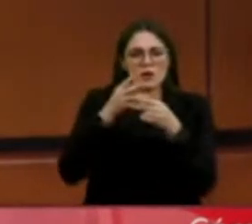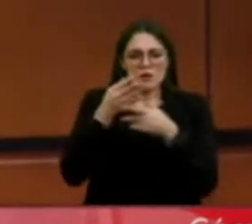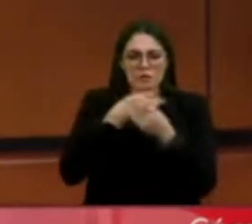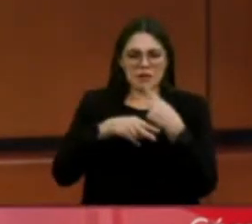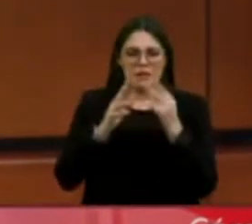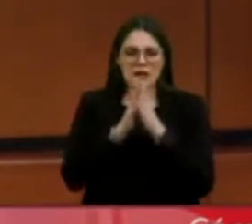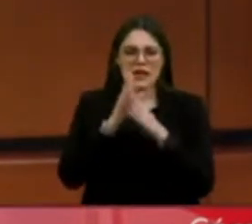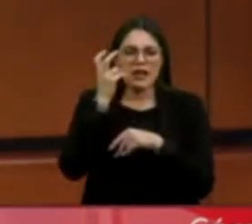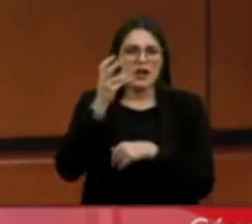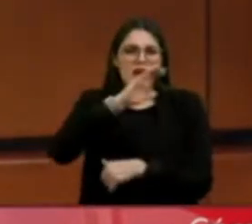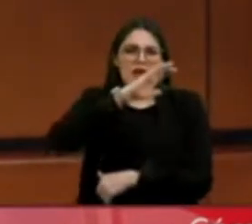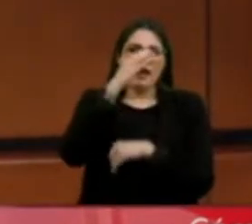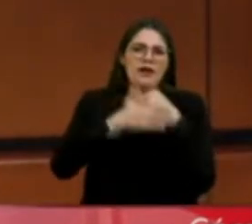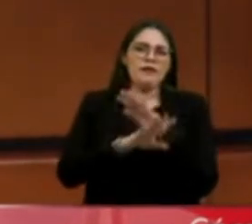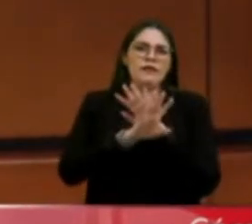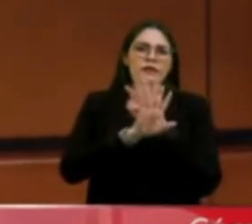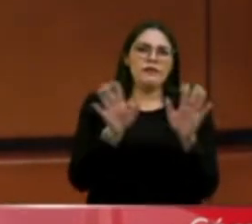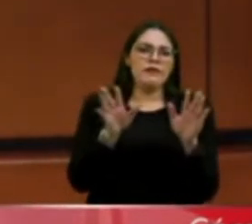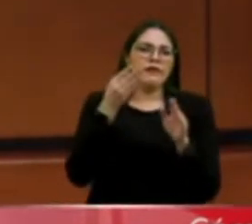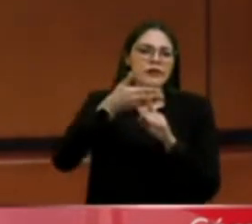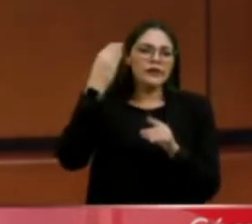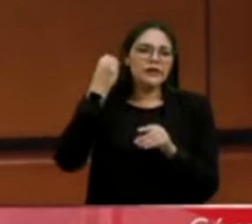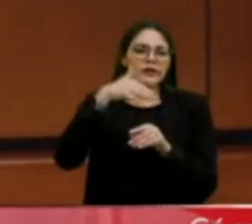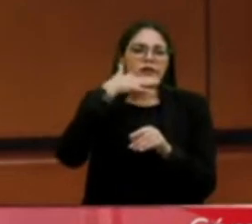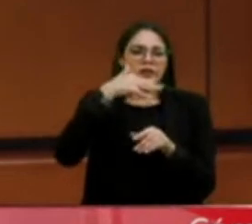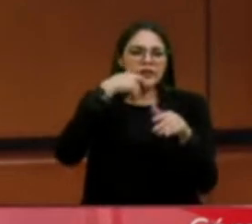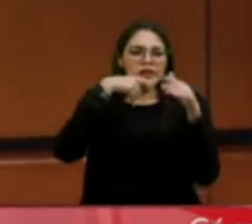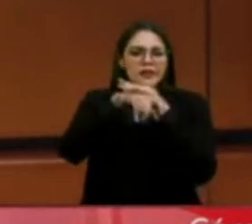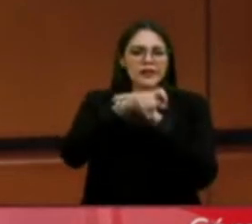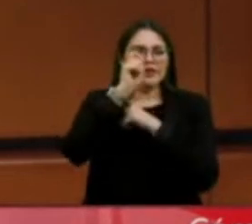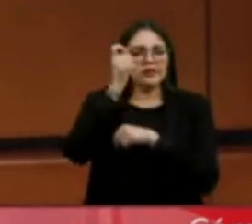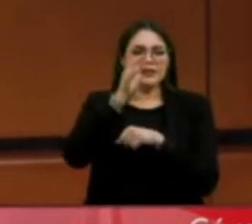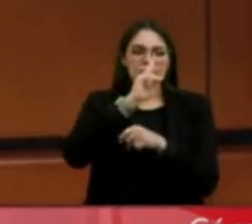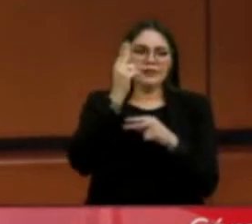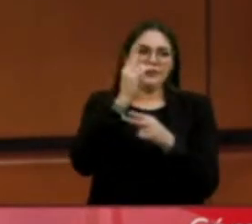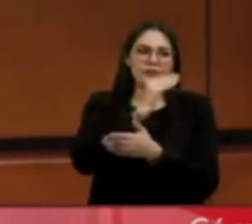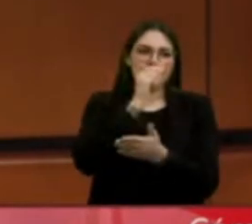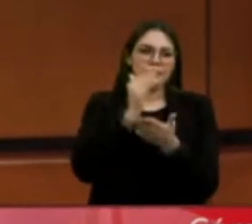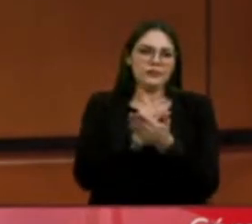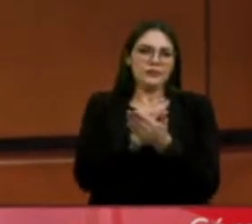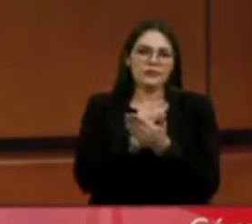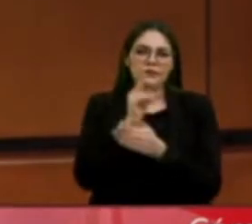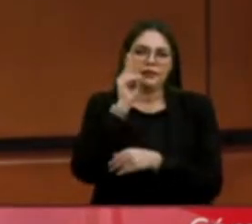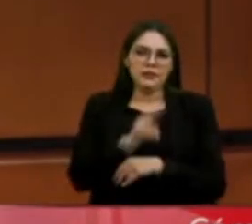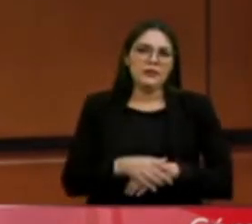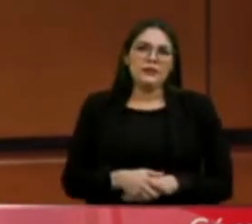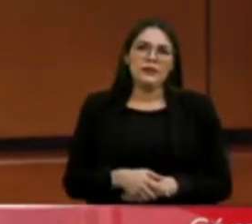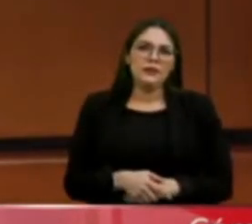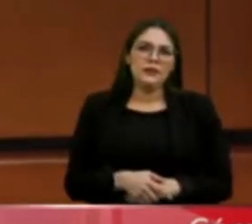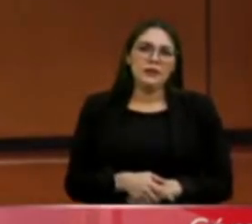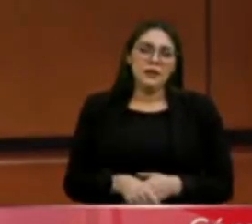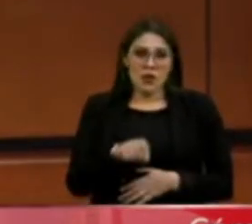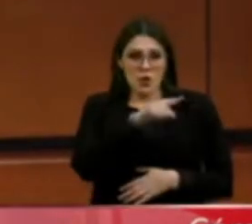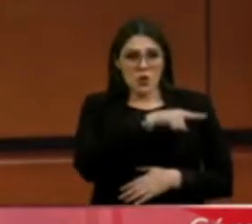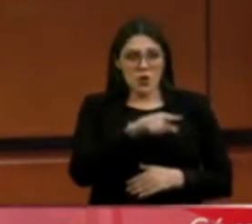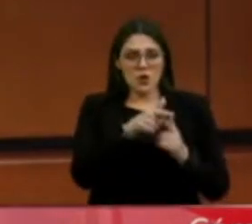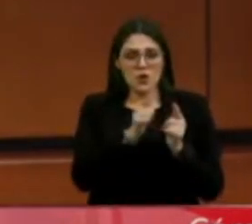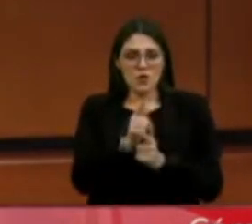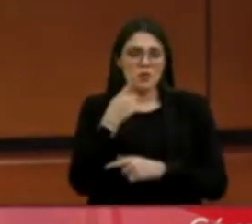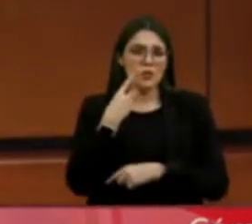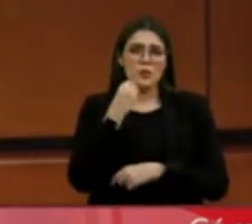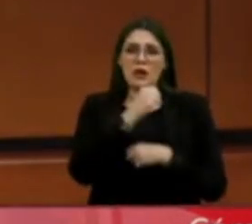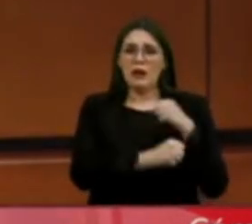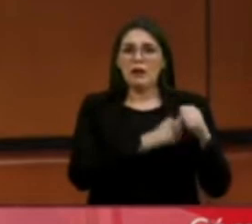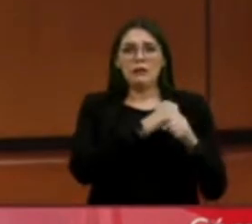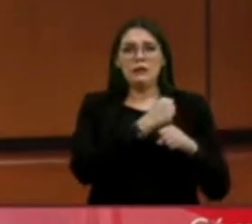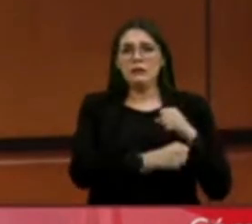poniendo fin a un reinado de corrupción y de impunidad. Ustedes por muchos años le dieron